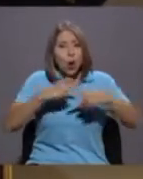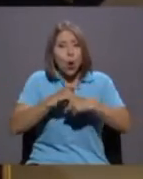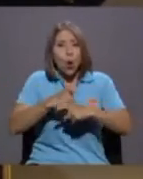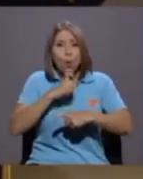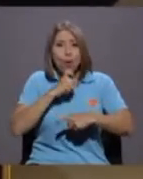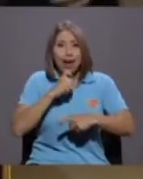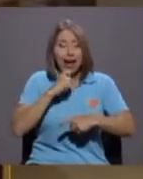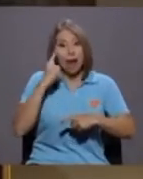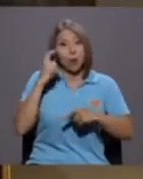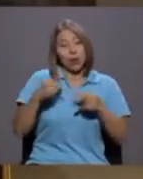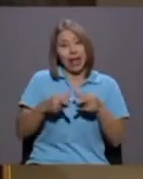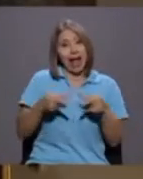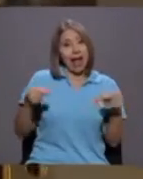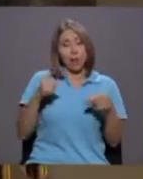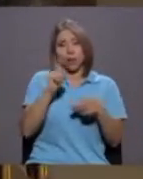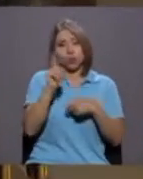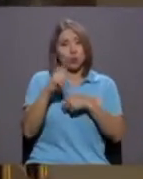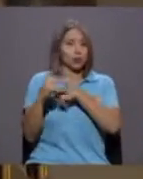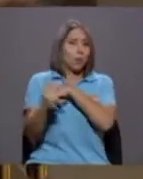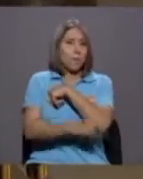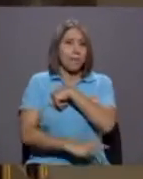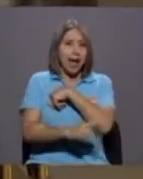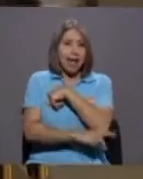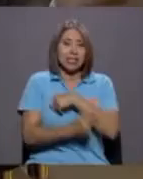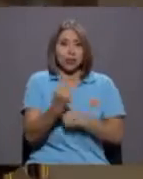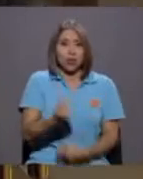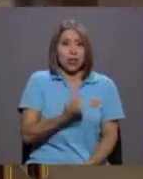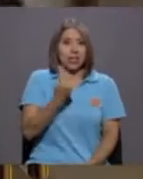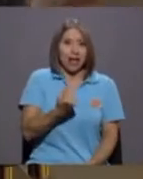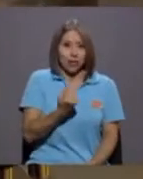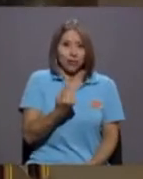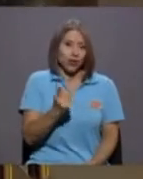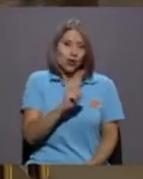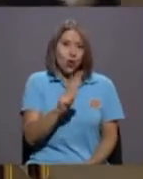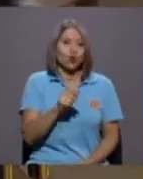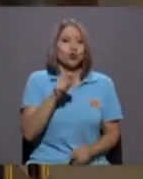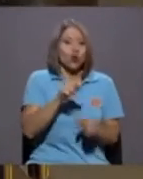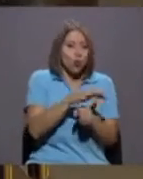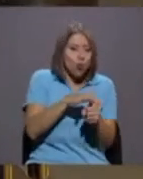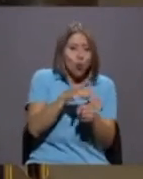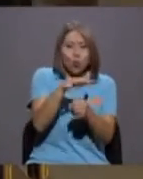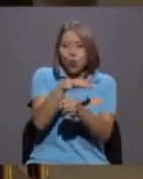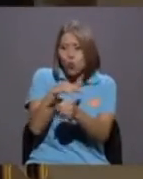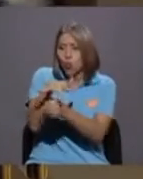un país unitario, sino que son una enorme cantidad de islas